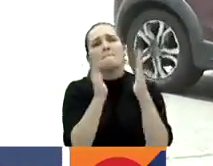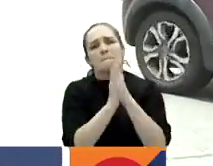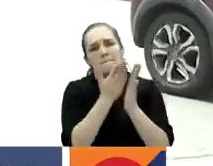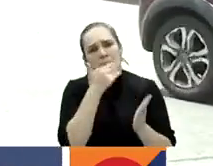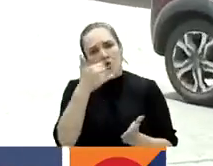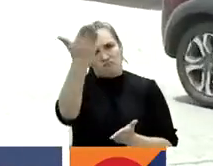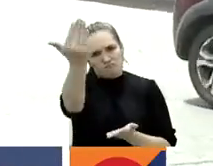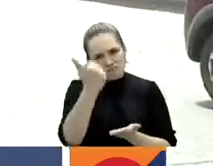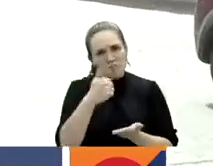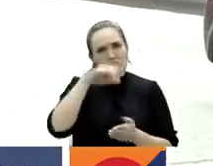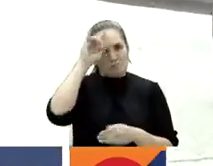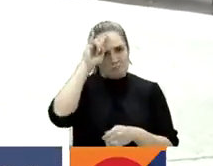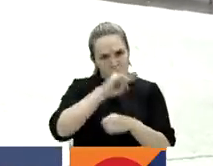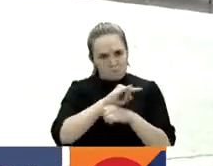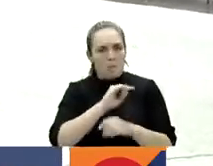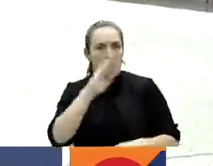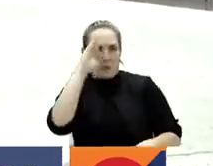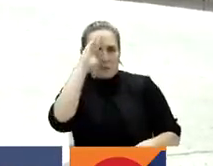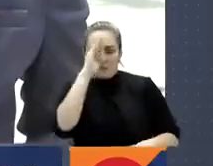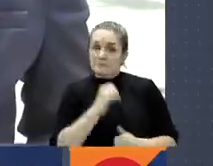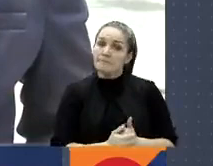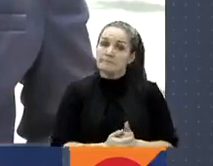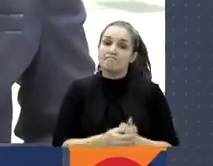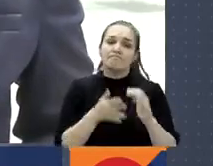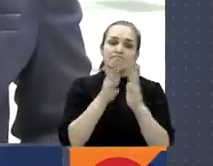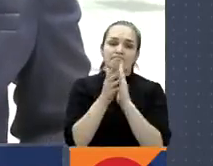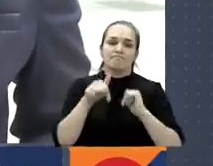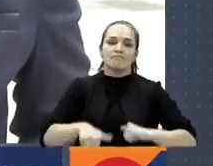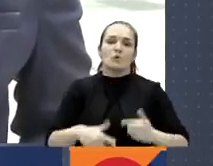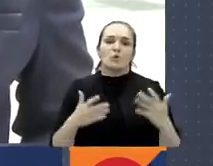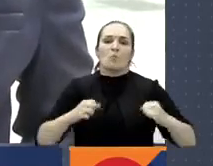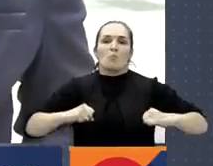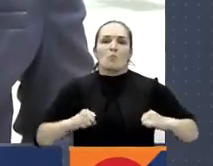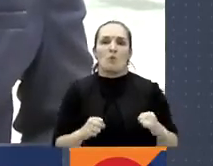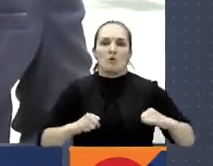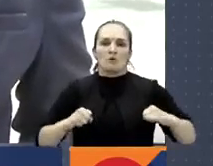autoridades. Esta es la información que tenemos desde el norte de Bogotá. Sergio Grandas para RTVC Noticias, conectado 24/7.